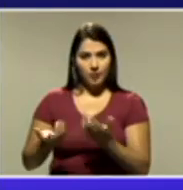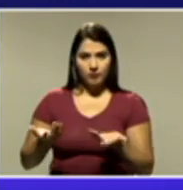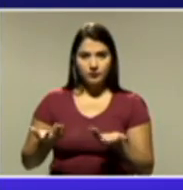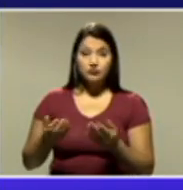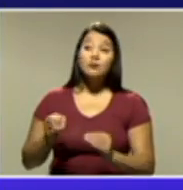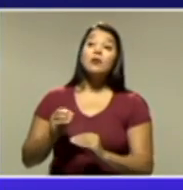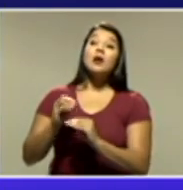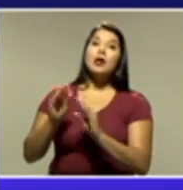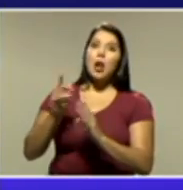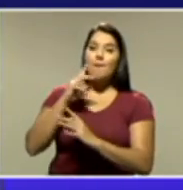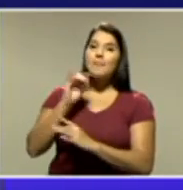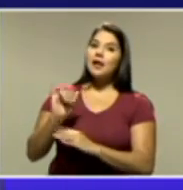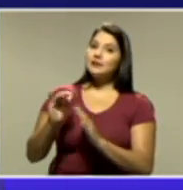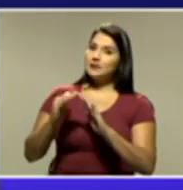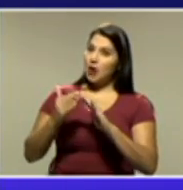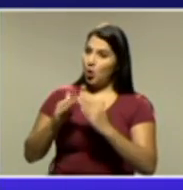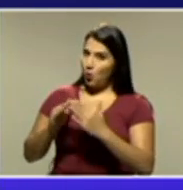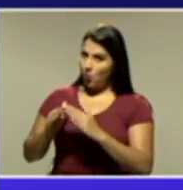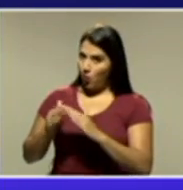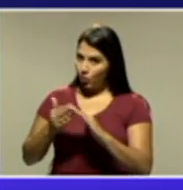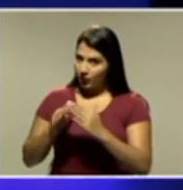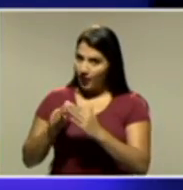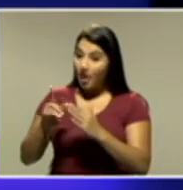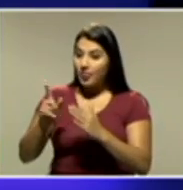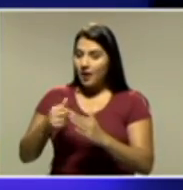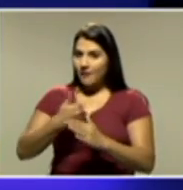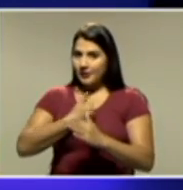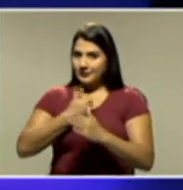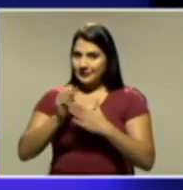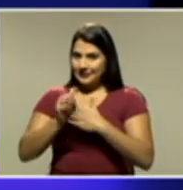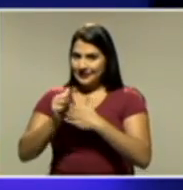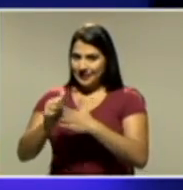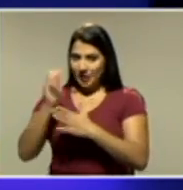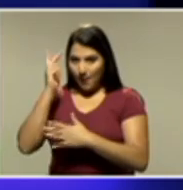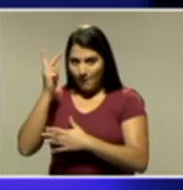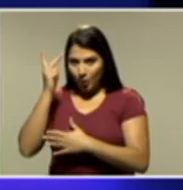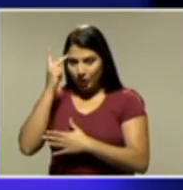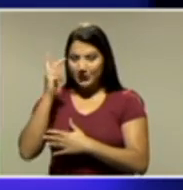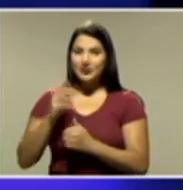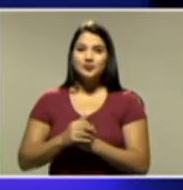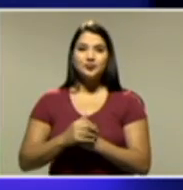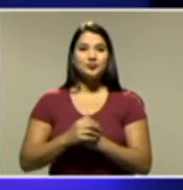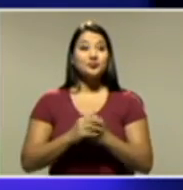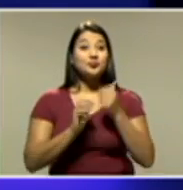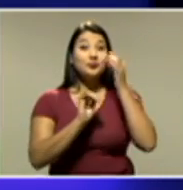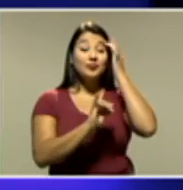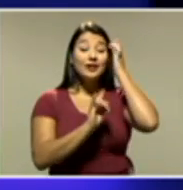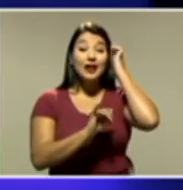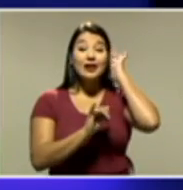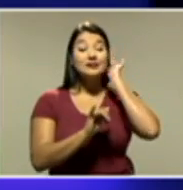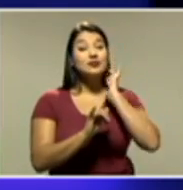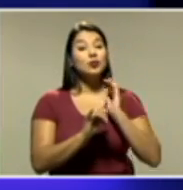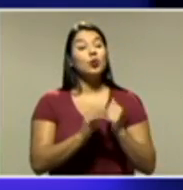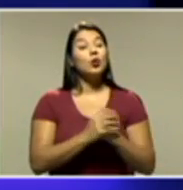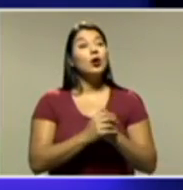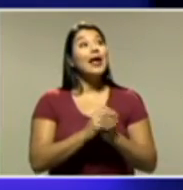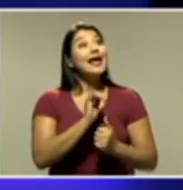comunidad que ahora va a tener que autodirigirse políticamente. Ahí voy, y era una vieja aspiración de la gente de Río